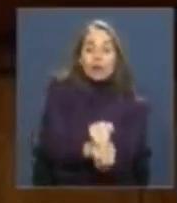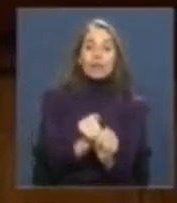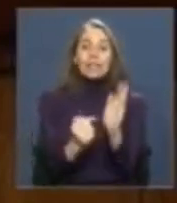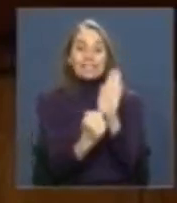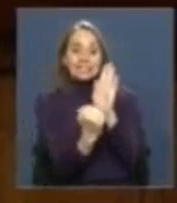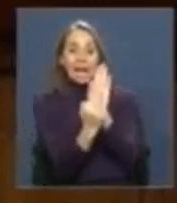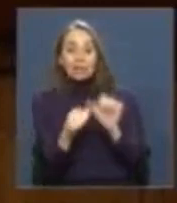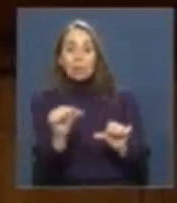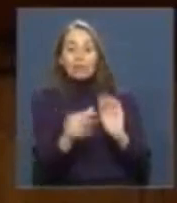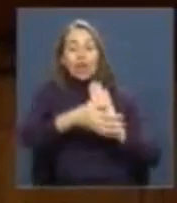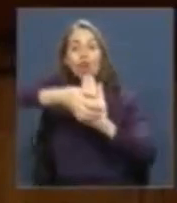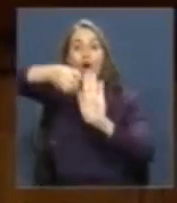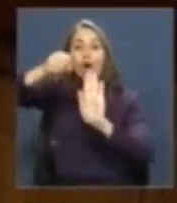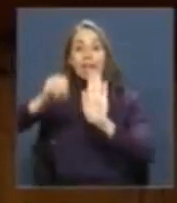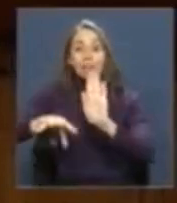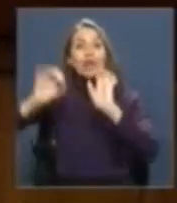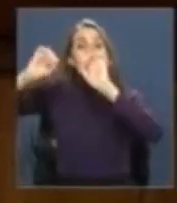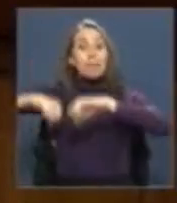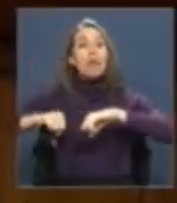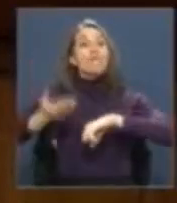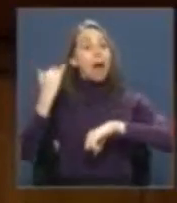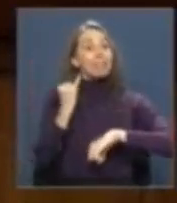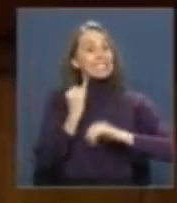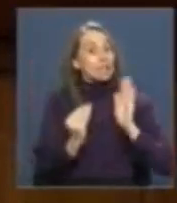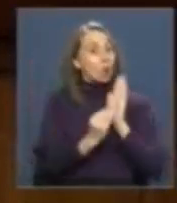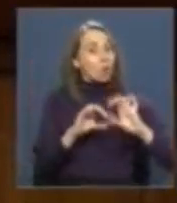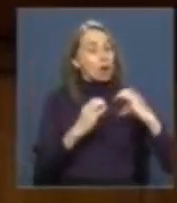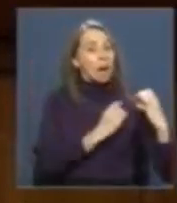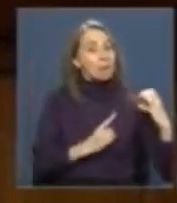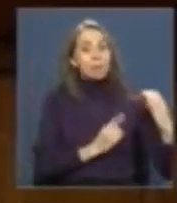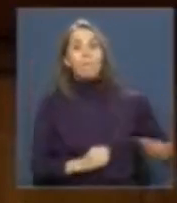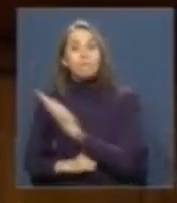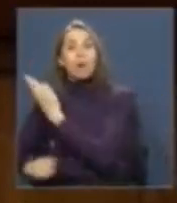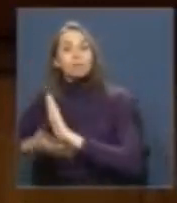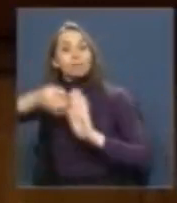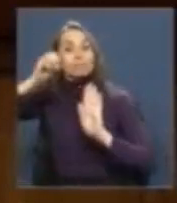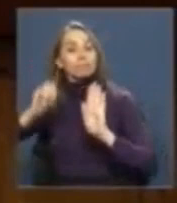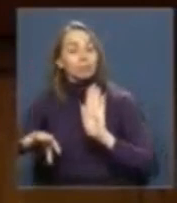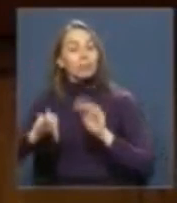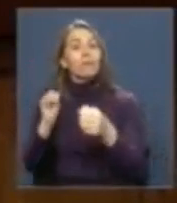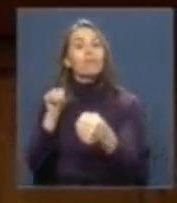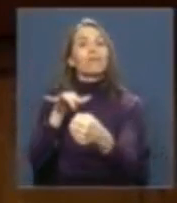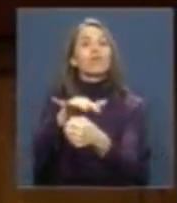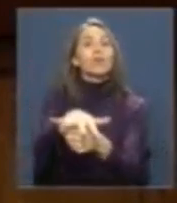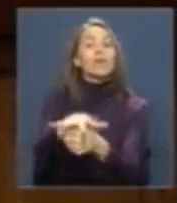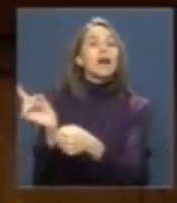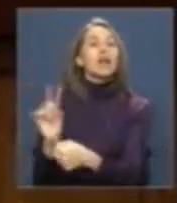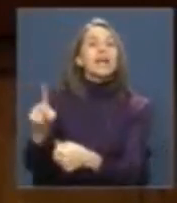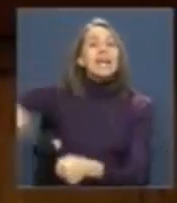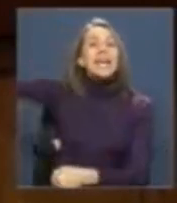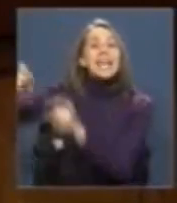transitoria aprobada por la cámara de diputados- produjeron un efecto por ellos no